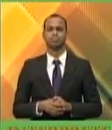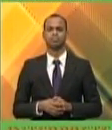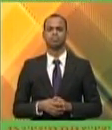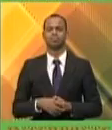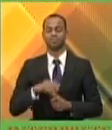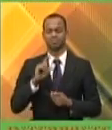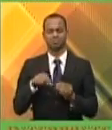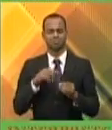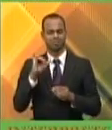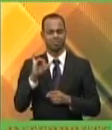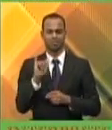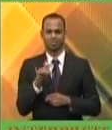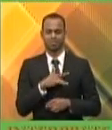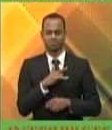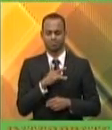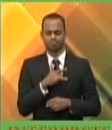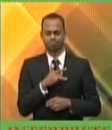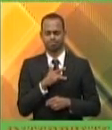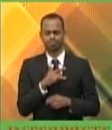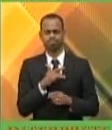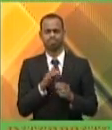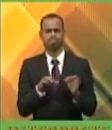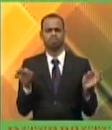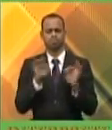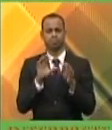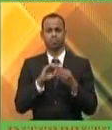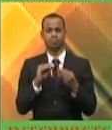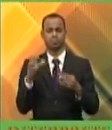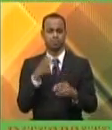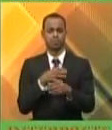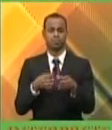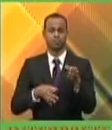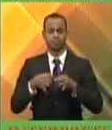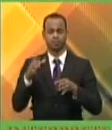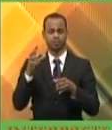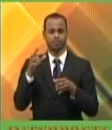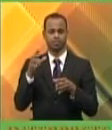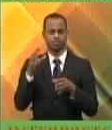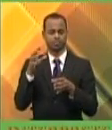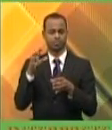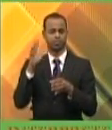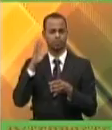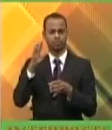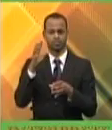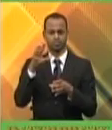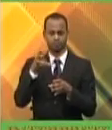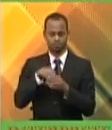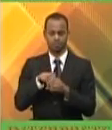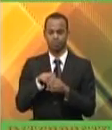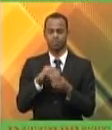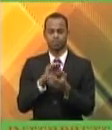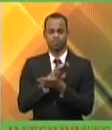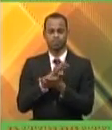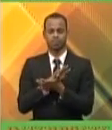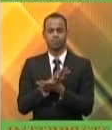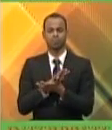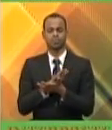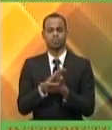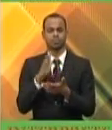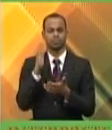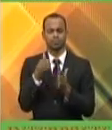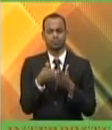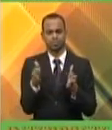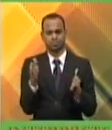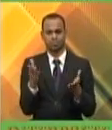ese sentido importante también decir que el poder judicial a través de esa escuela nacional de la magistratura de la judicatura perdón ha